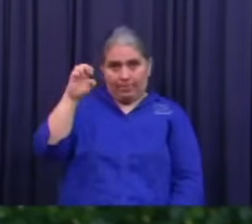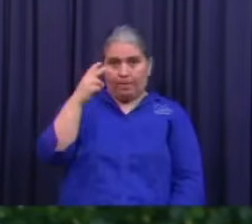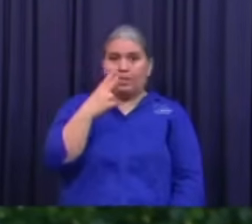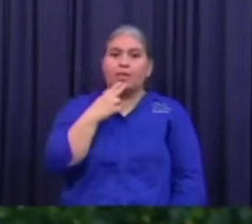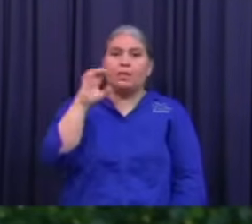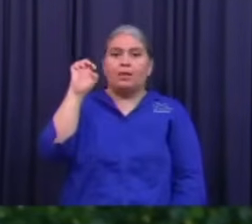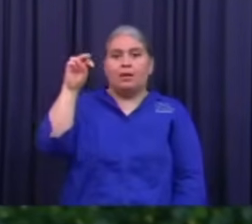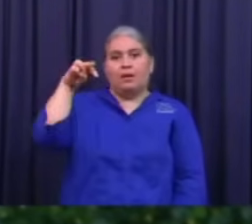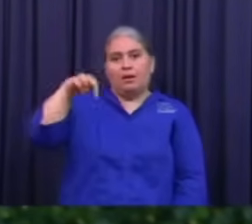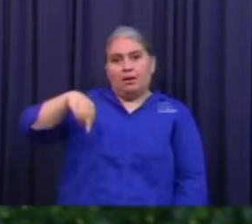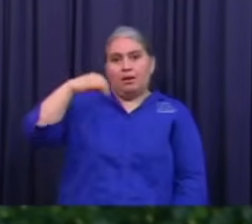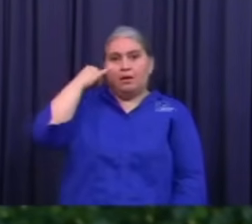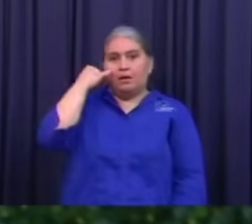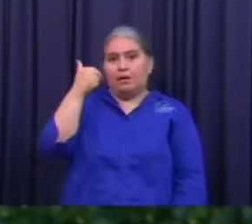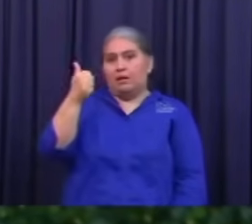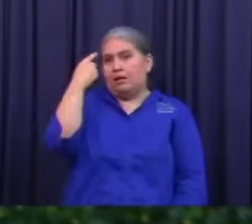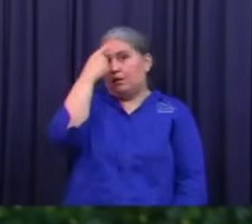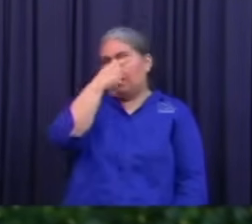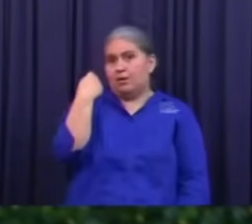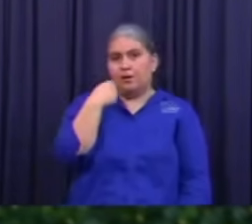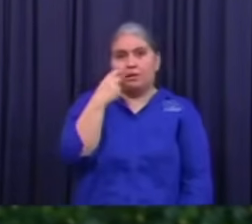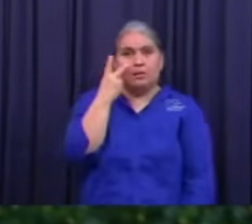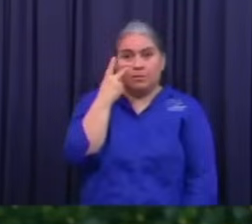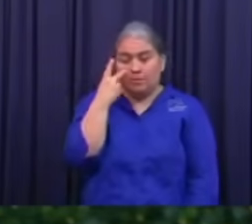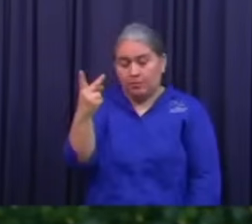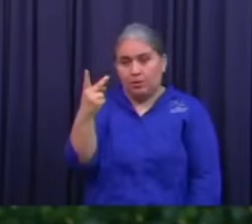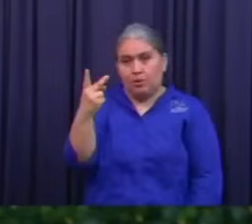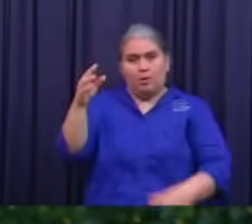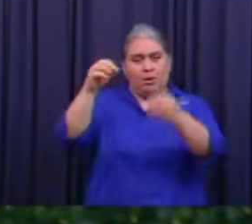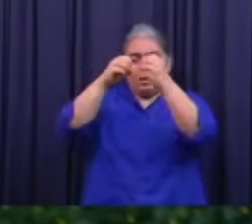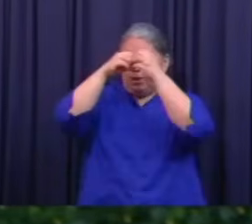en el pueblo se entristeció